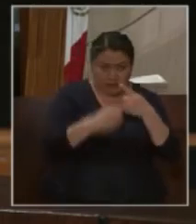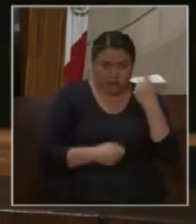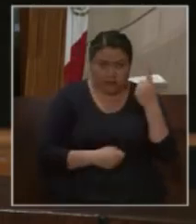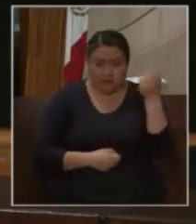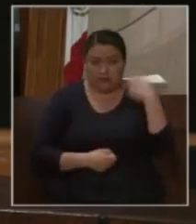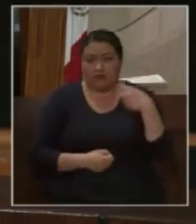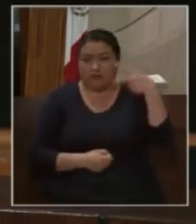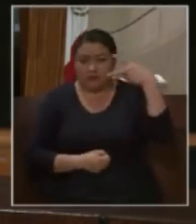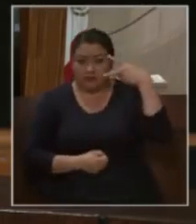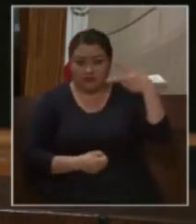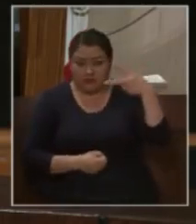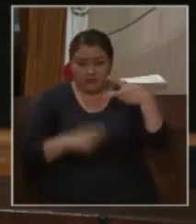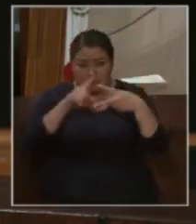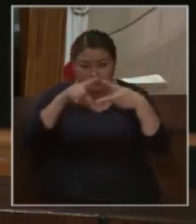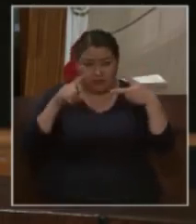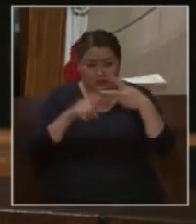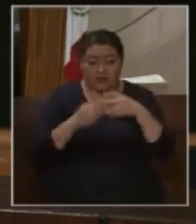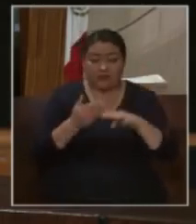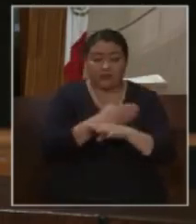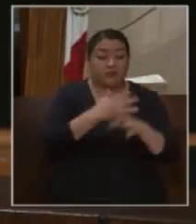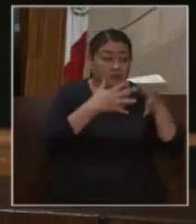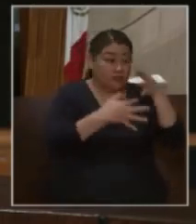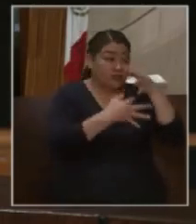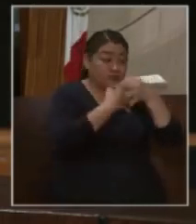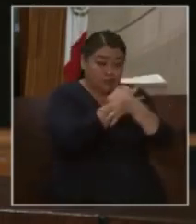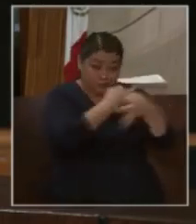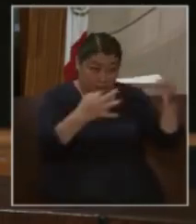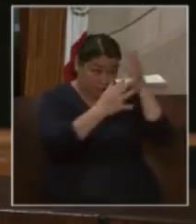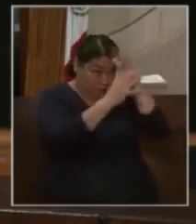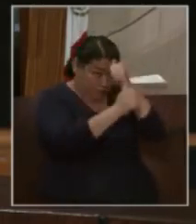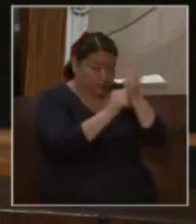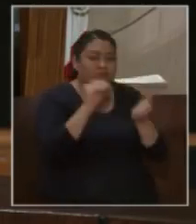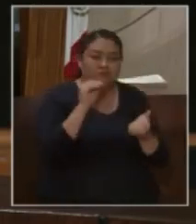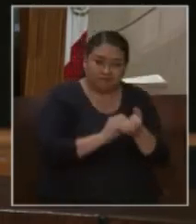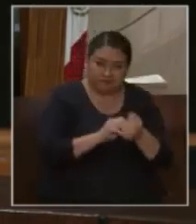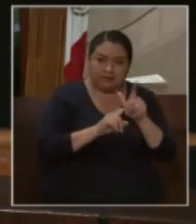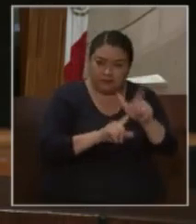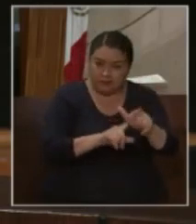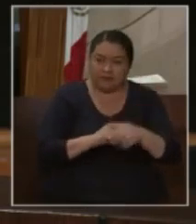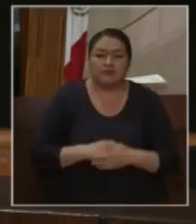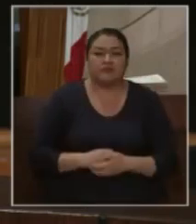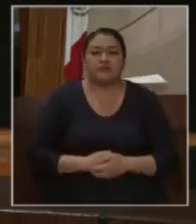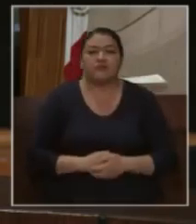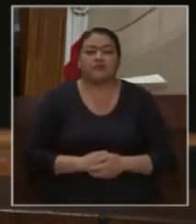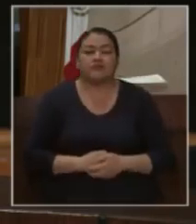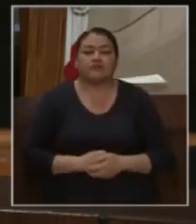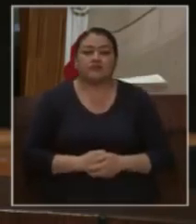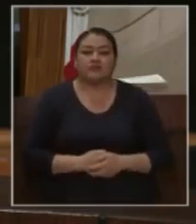recursos. Segundo, se confirma en la materia de impugnación el acto reclamado.